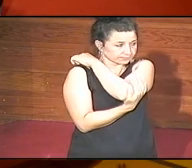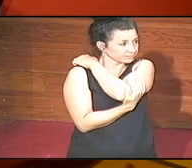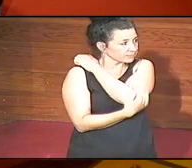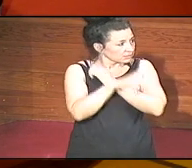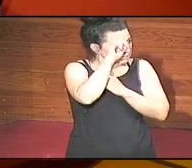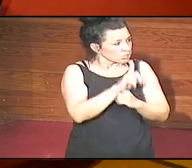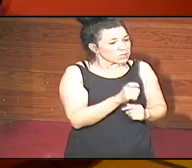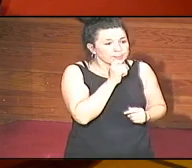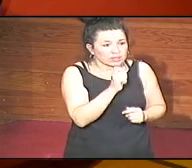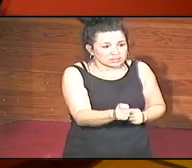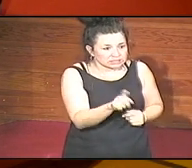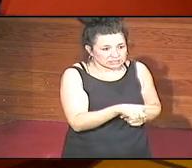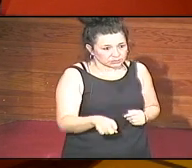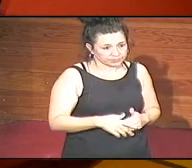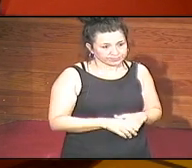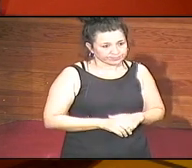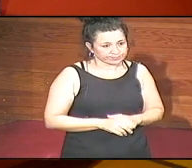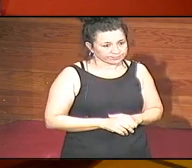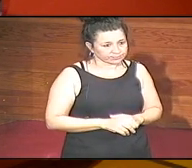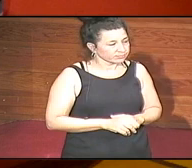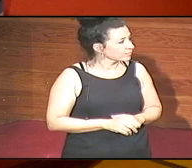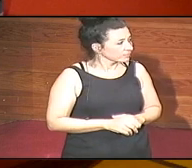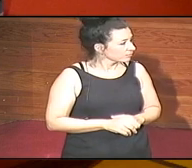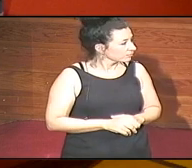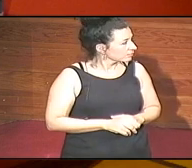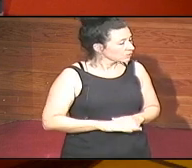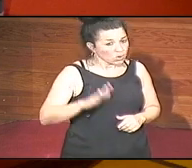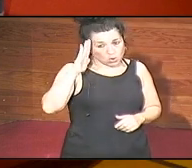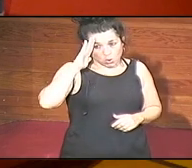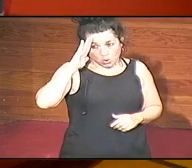ellos tienen que pasar al micro pero hola